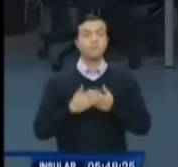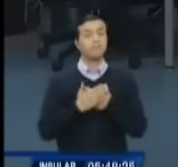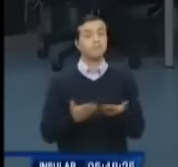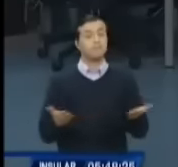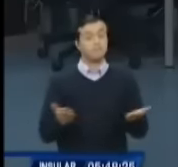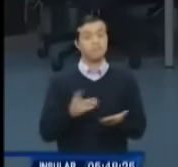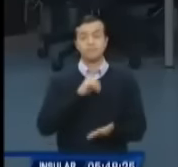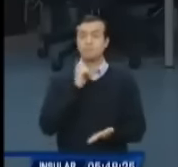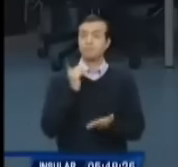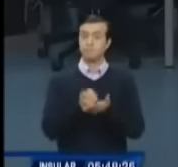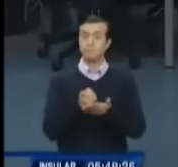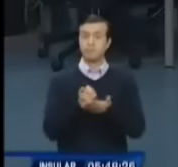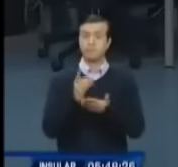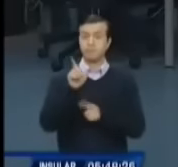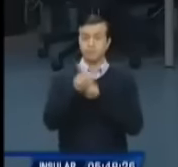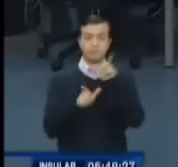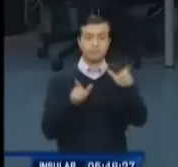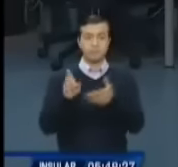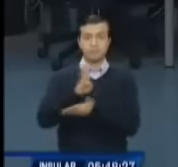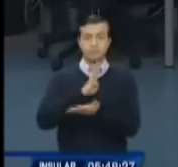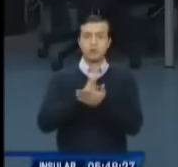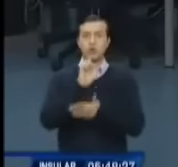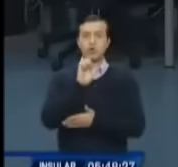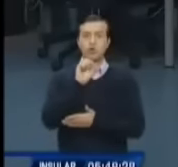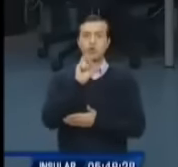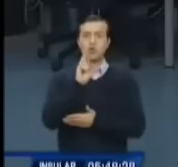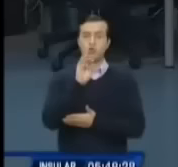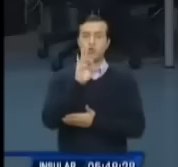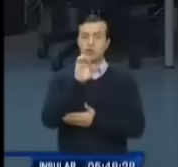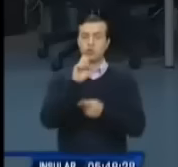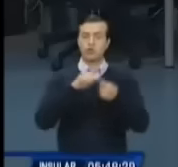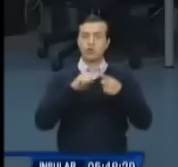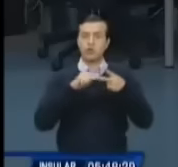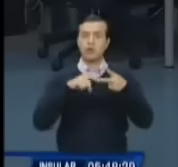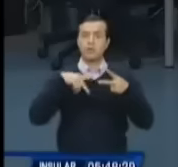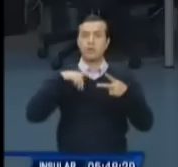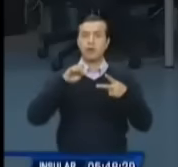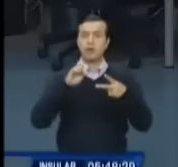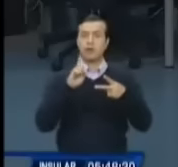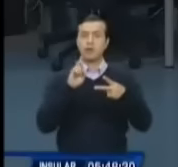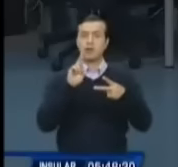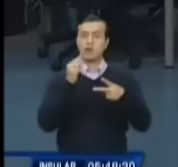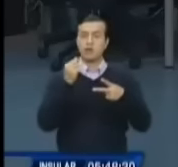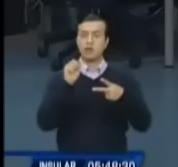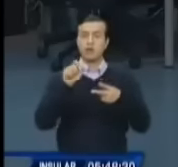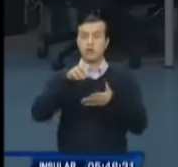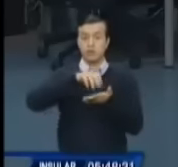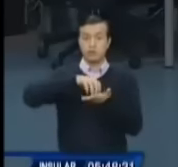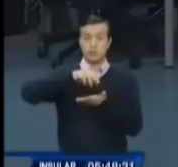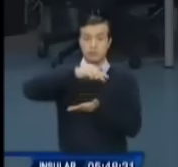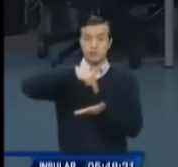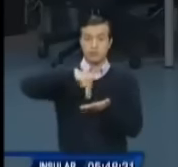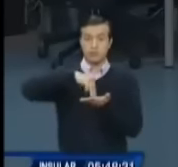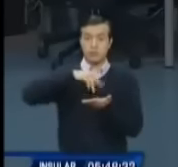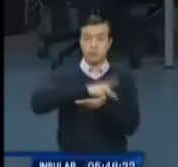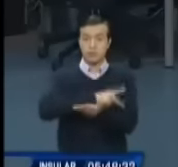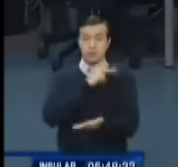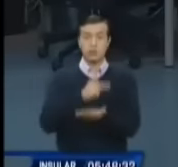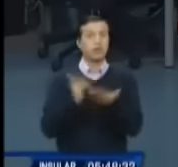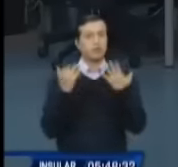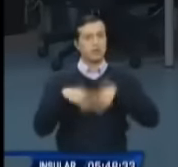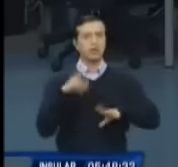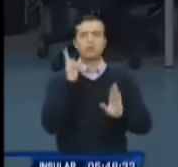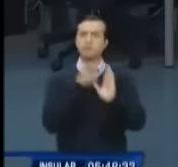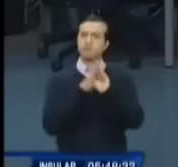Mientras los pobladores de barrios Loreto y Santa Ana, el Pedregal, ubicados en el cantón Machachi, en la provincia de Pichincha, han participado también ya de